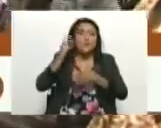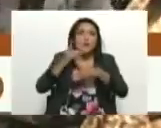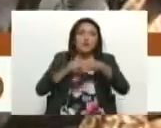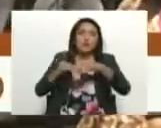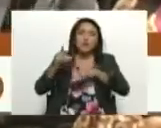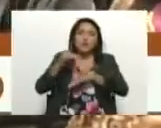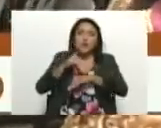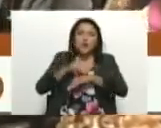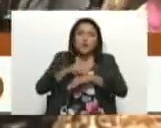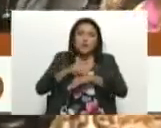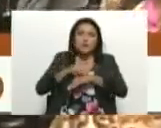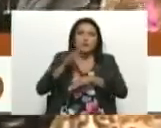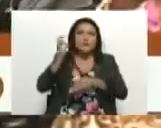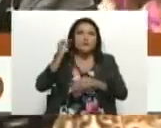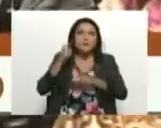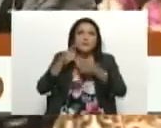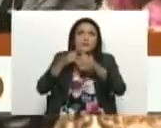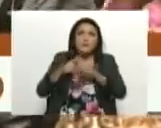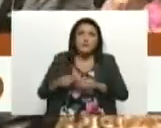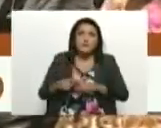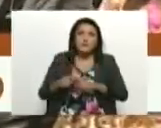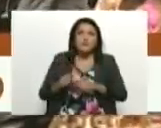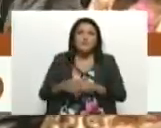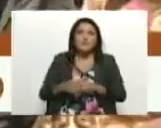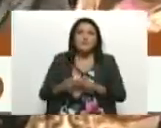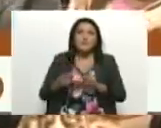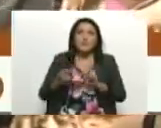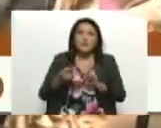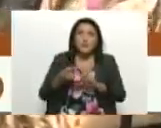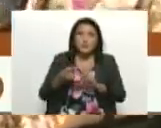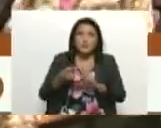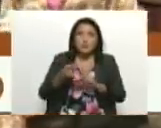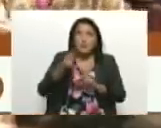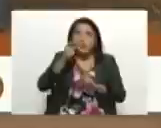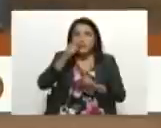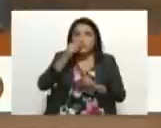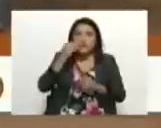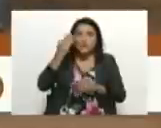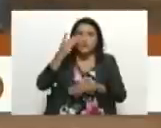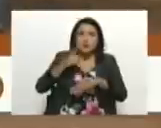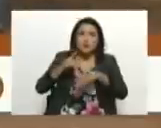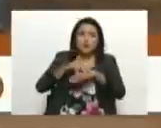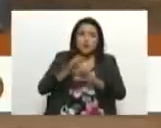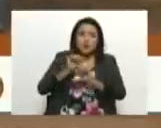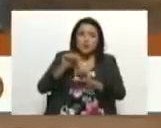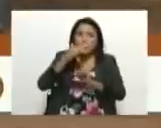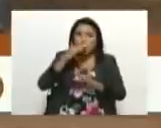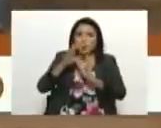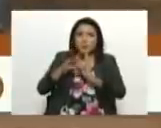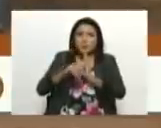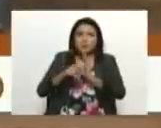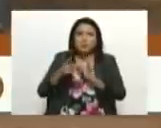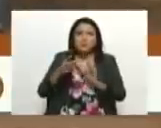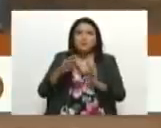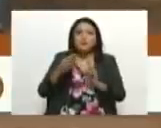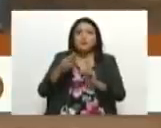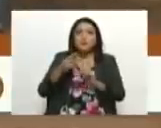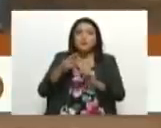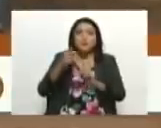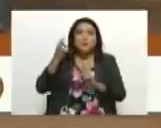Abraham, directora general administrativa, al doctor Ángel Fuenmayor, director general contra la corrupción presente, a la doctora Karin